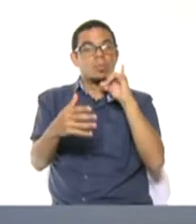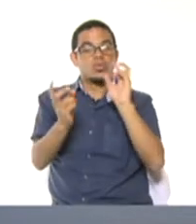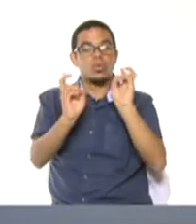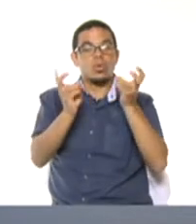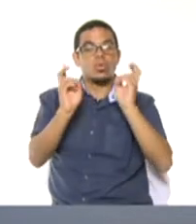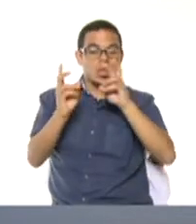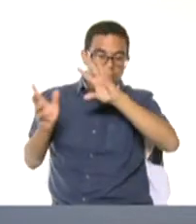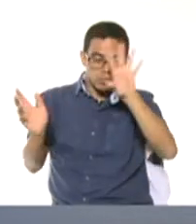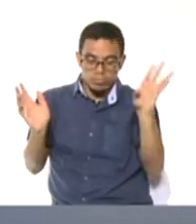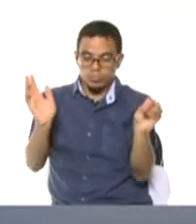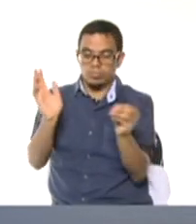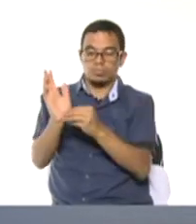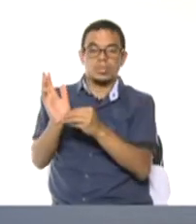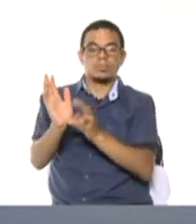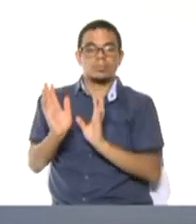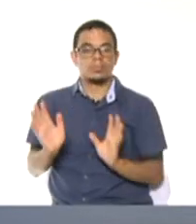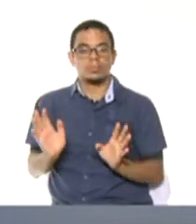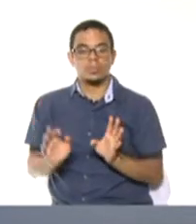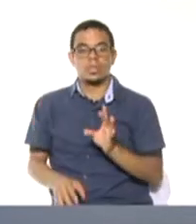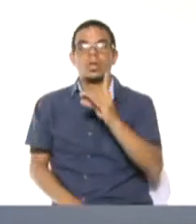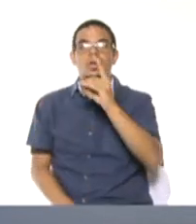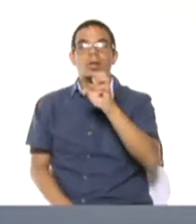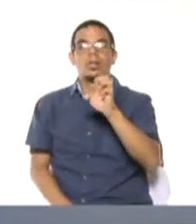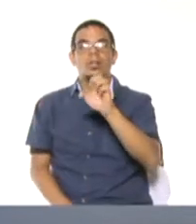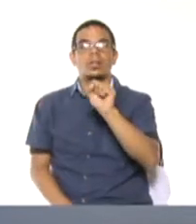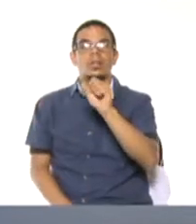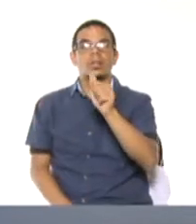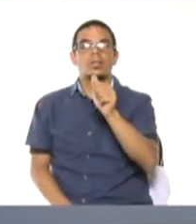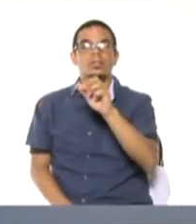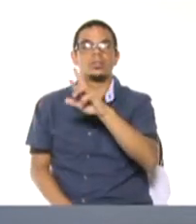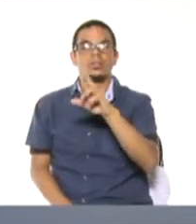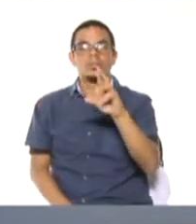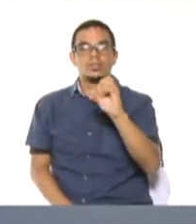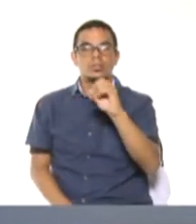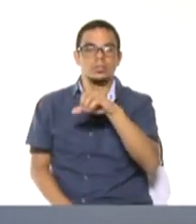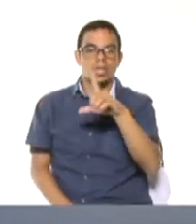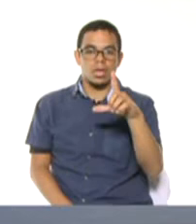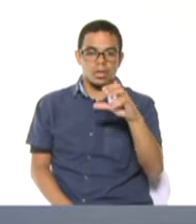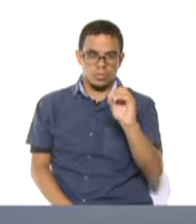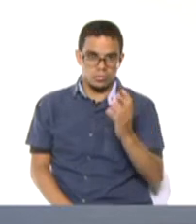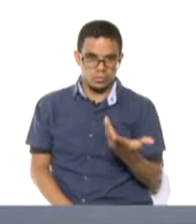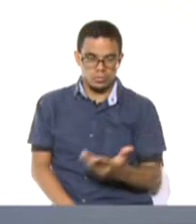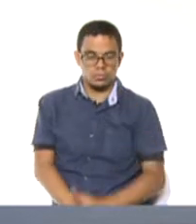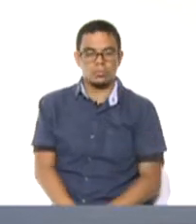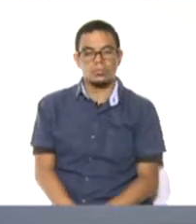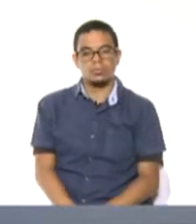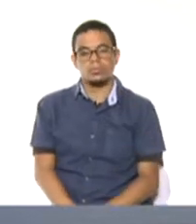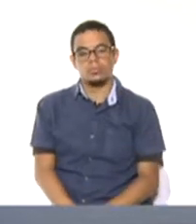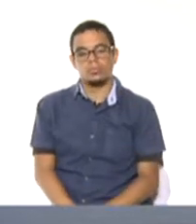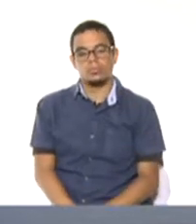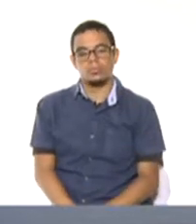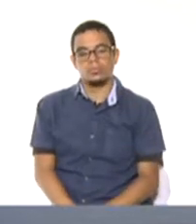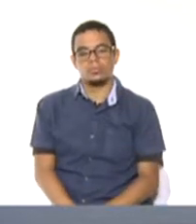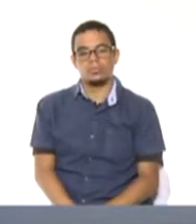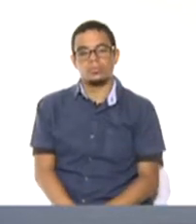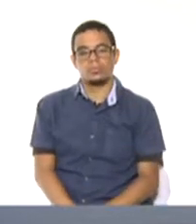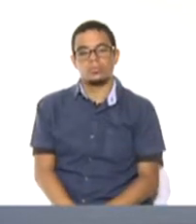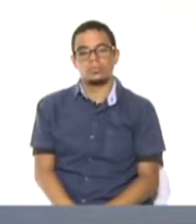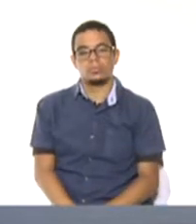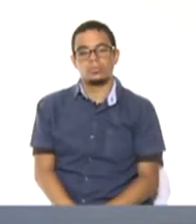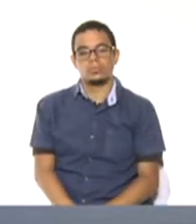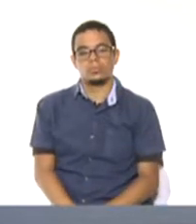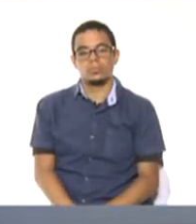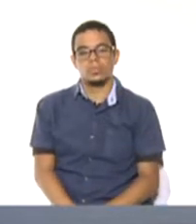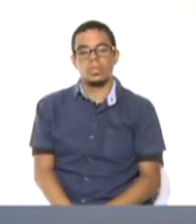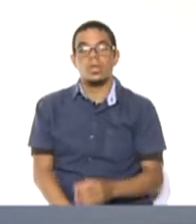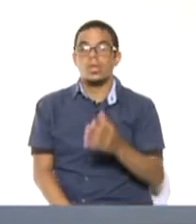hagamos referente al tema, utilizando los aspectos formales de la escritura. Sí, señor, y haciendo buen